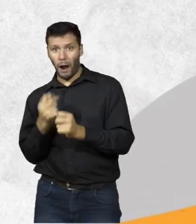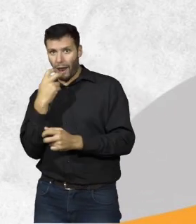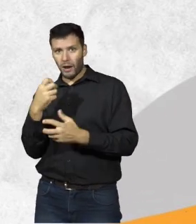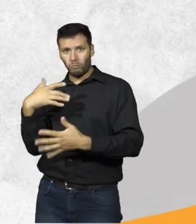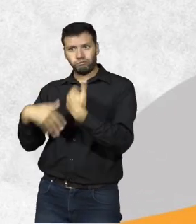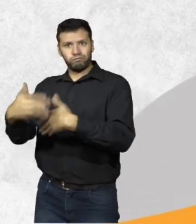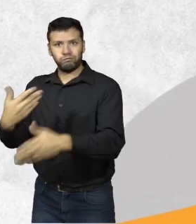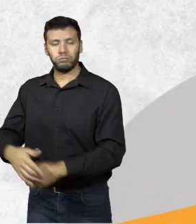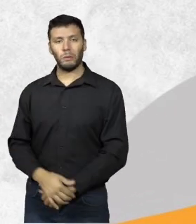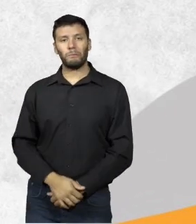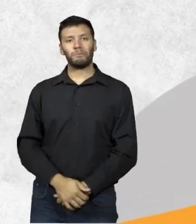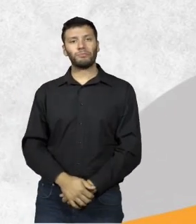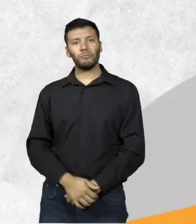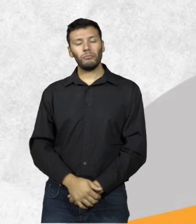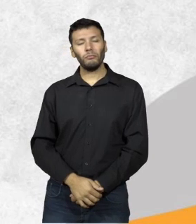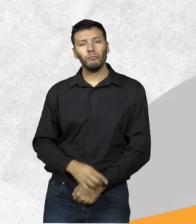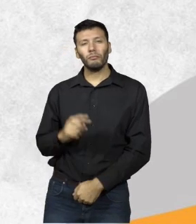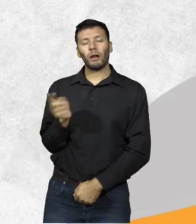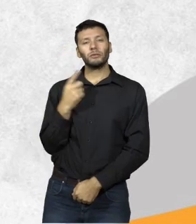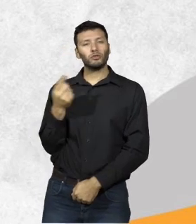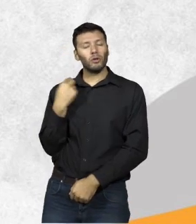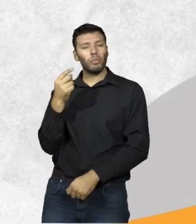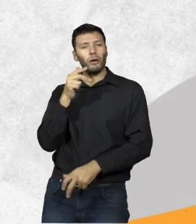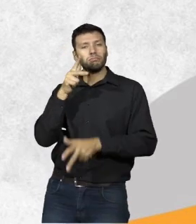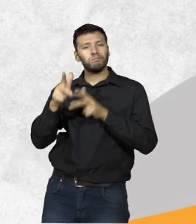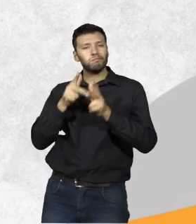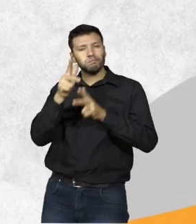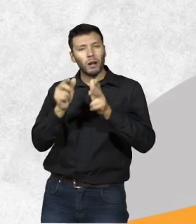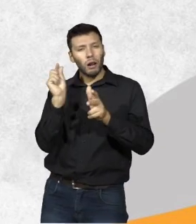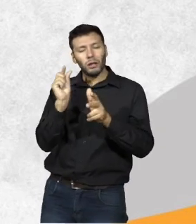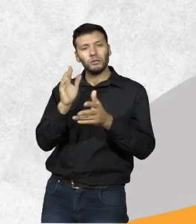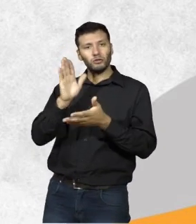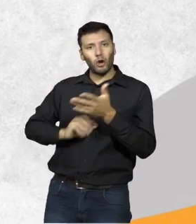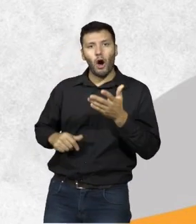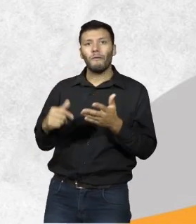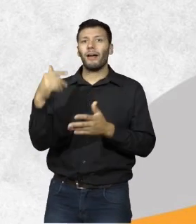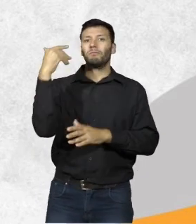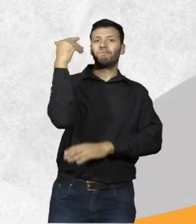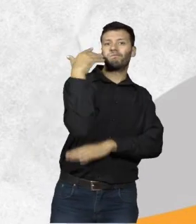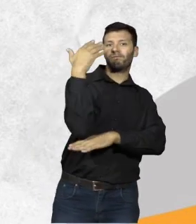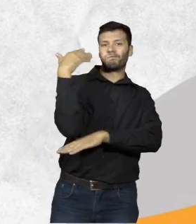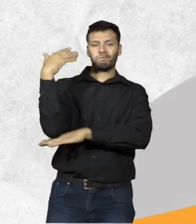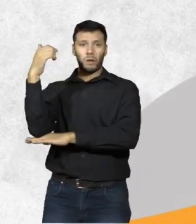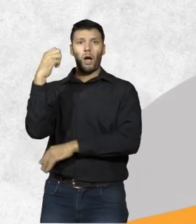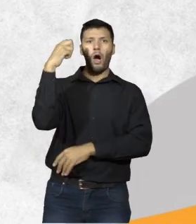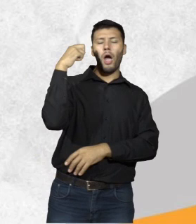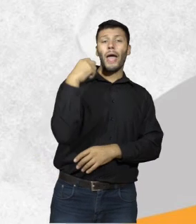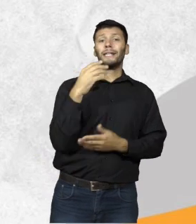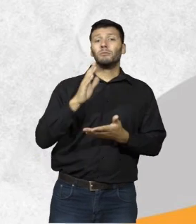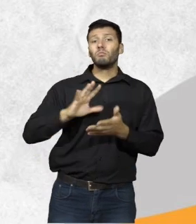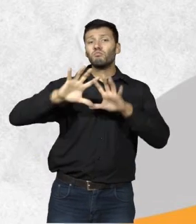Por lo que hablábamos recién, esto es un poco las conferencias a nivel mundial que se han tenido y los